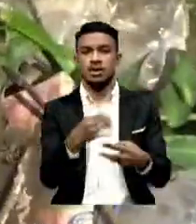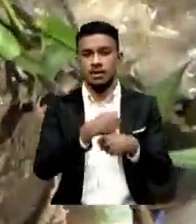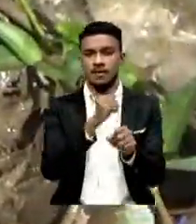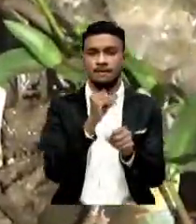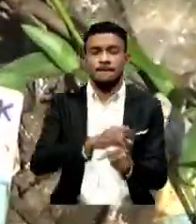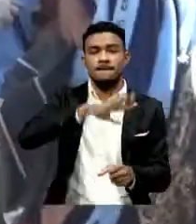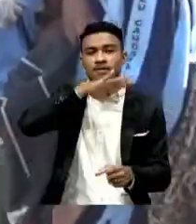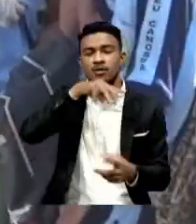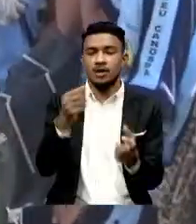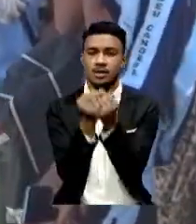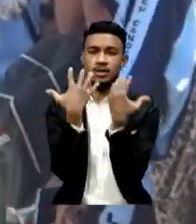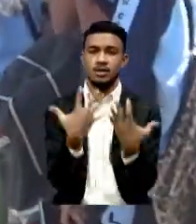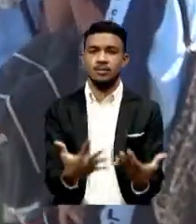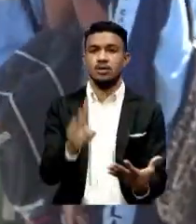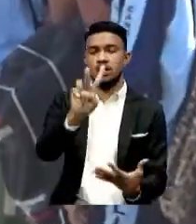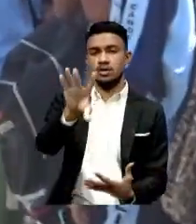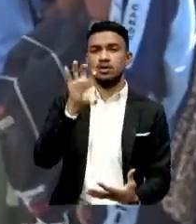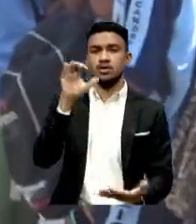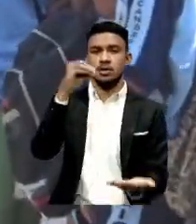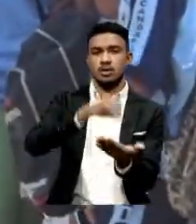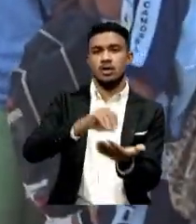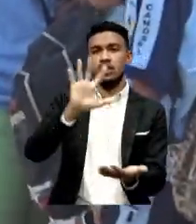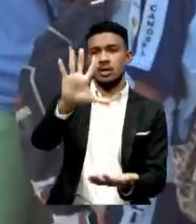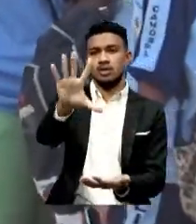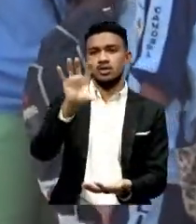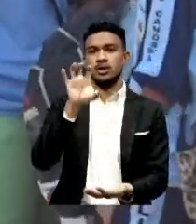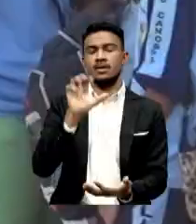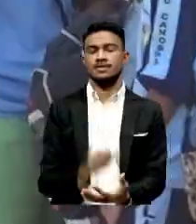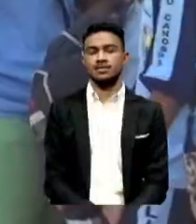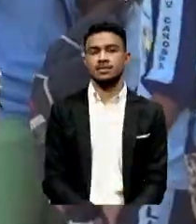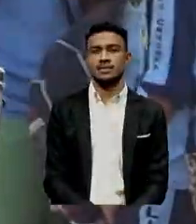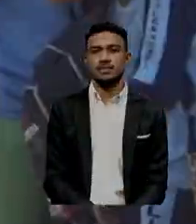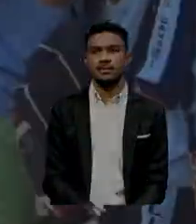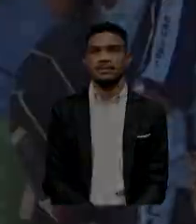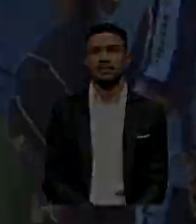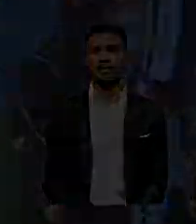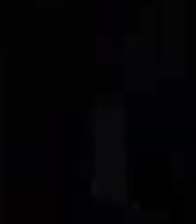toneladas atus rua to atus lima. Abraão Amaral, Ziemen.